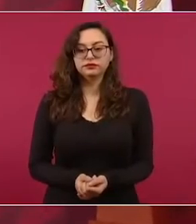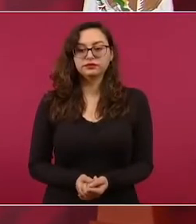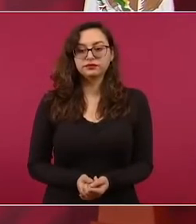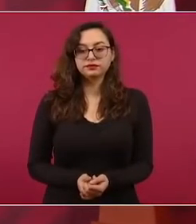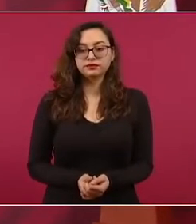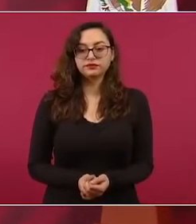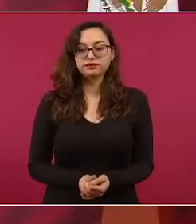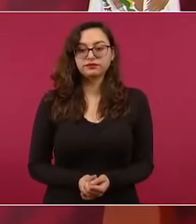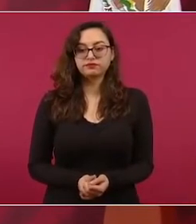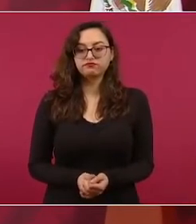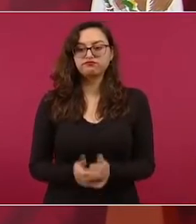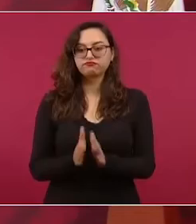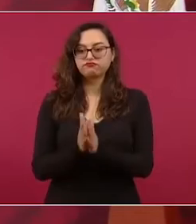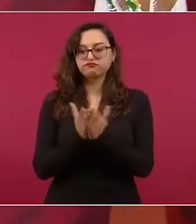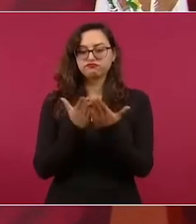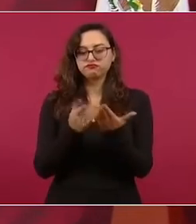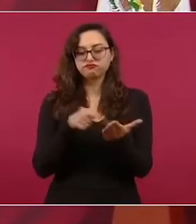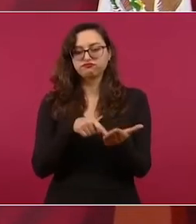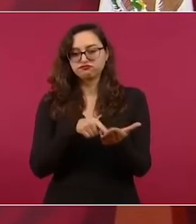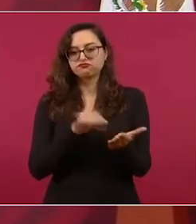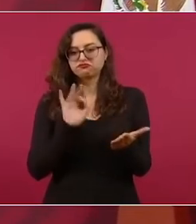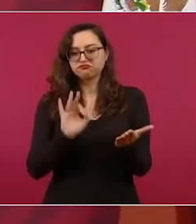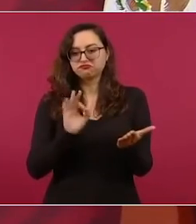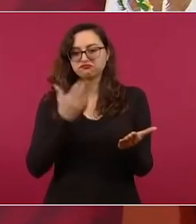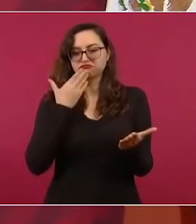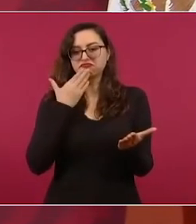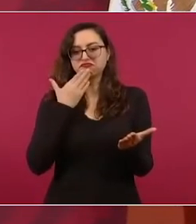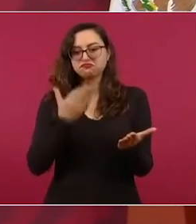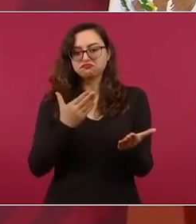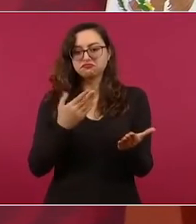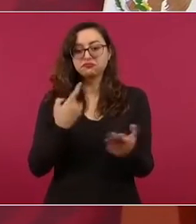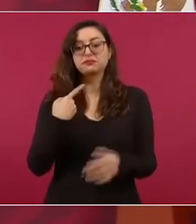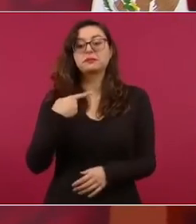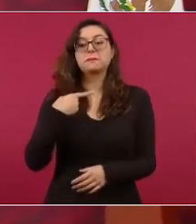Buen libro, pero más que nada es